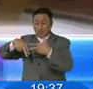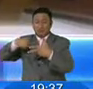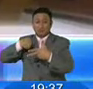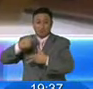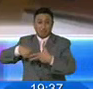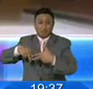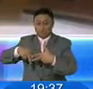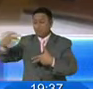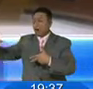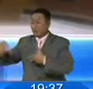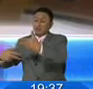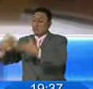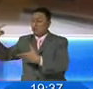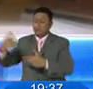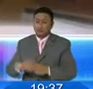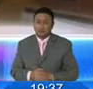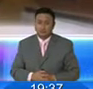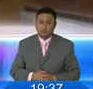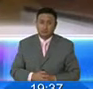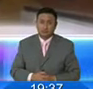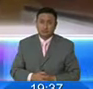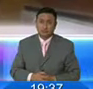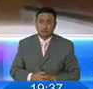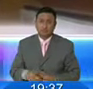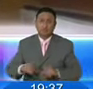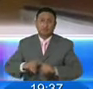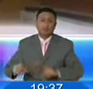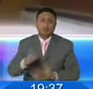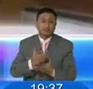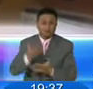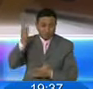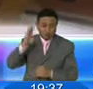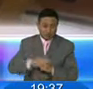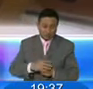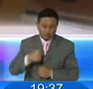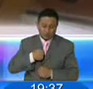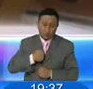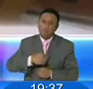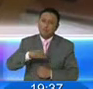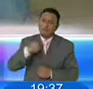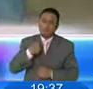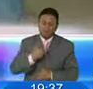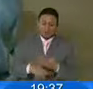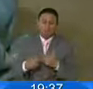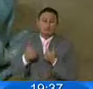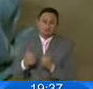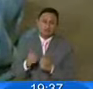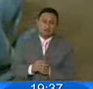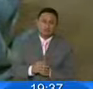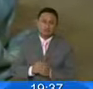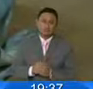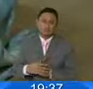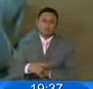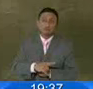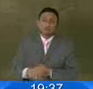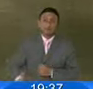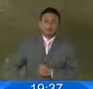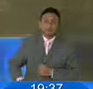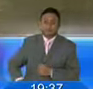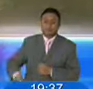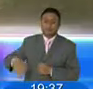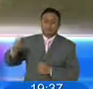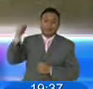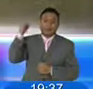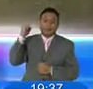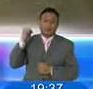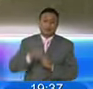lo golpeó, a mi amiga también, pero bueno, gracias a Dios, bueno, yo fui la más afectada, a mi hijo no. Así perdió su pierna derecha y la